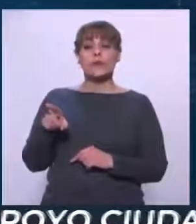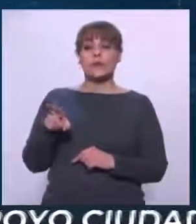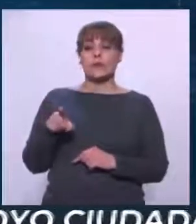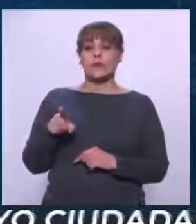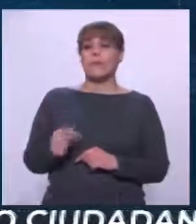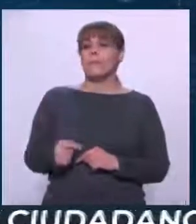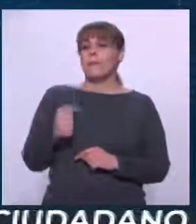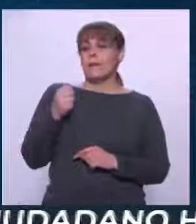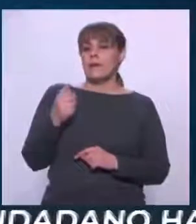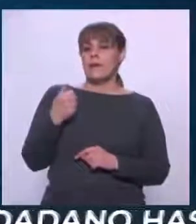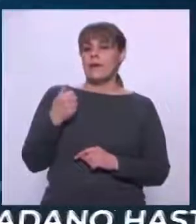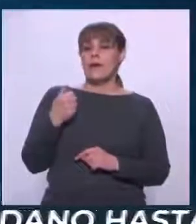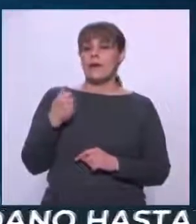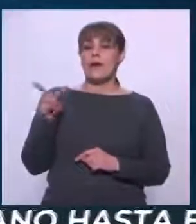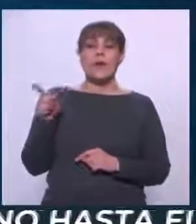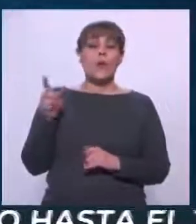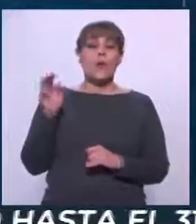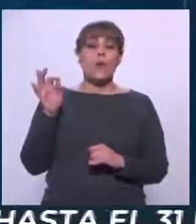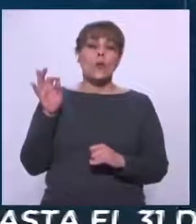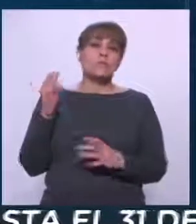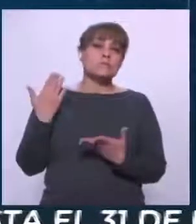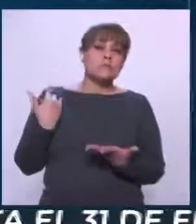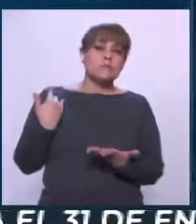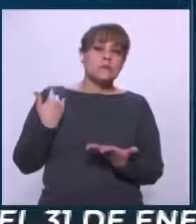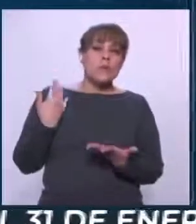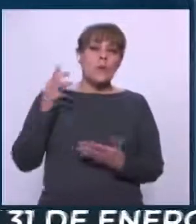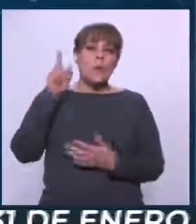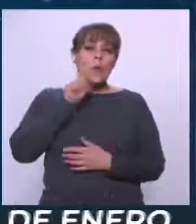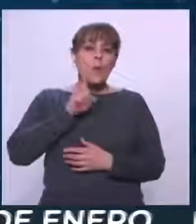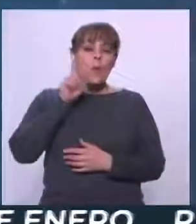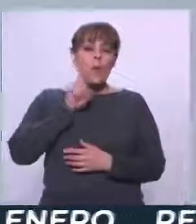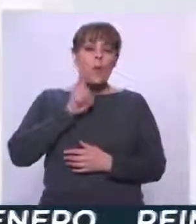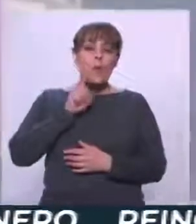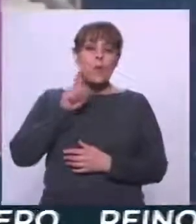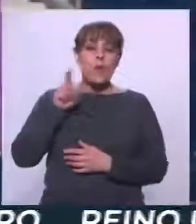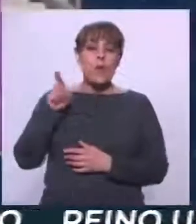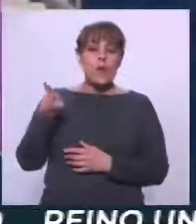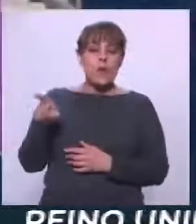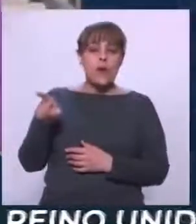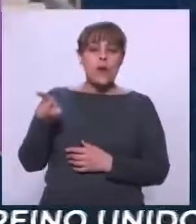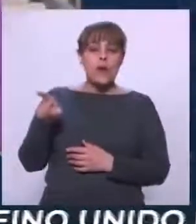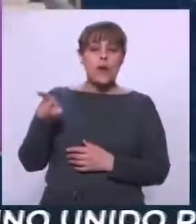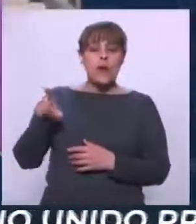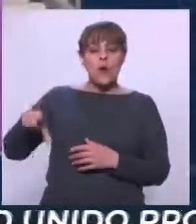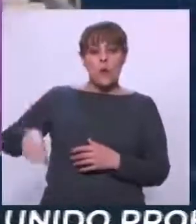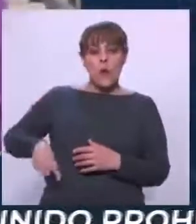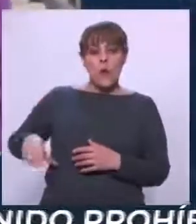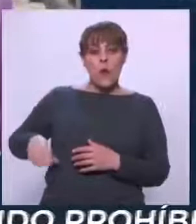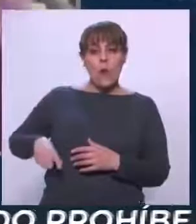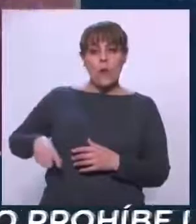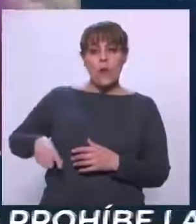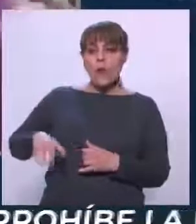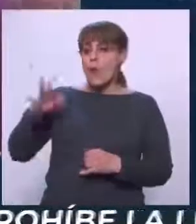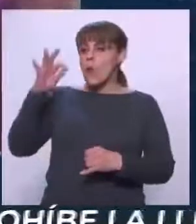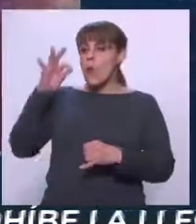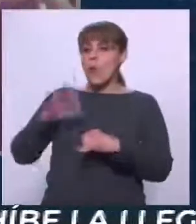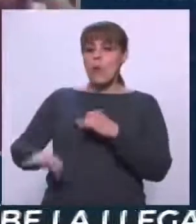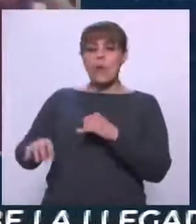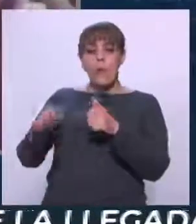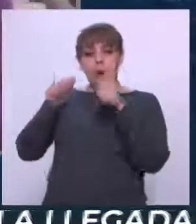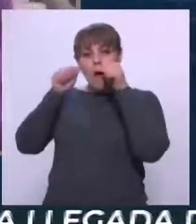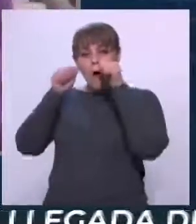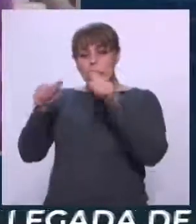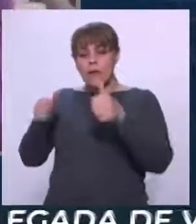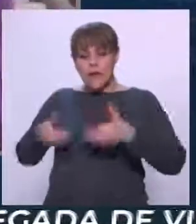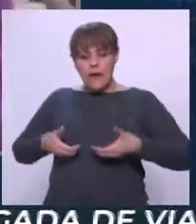primero las últimas mujeres de quienes se acordó el gobierno en la avenida esta